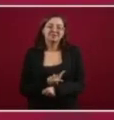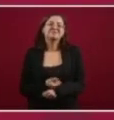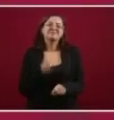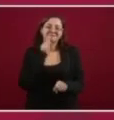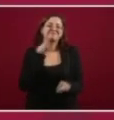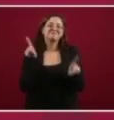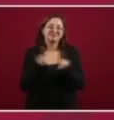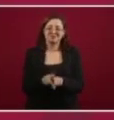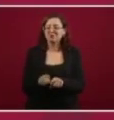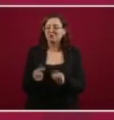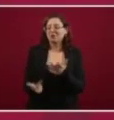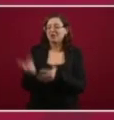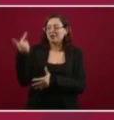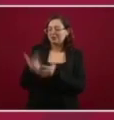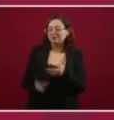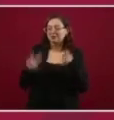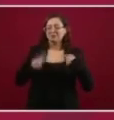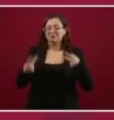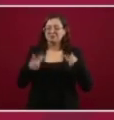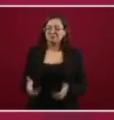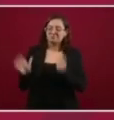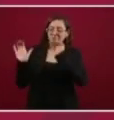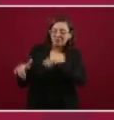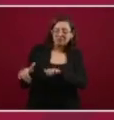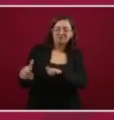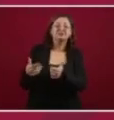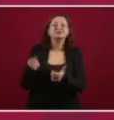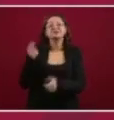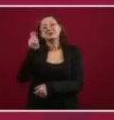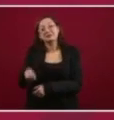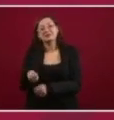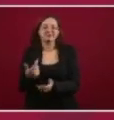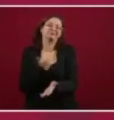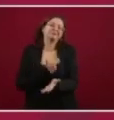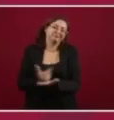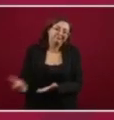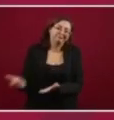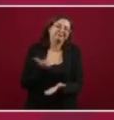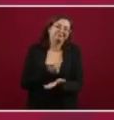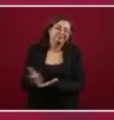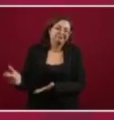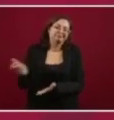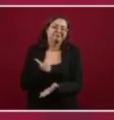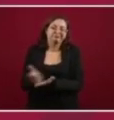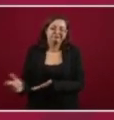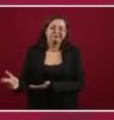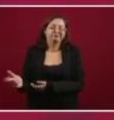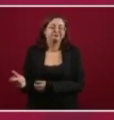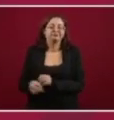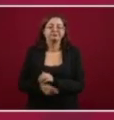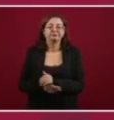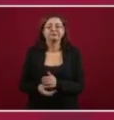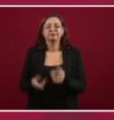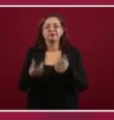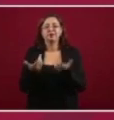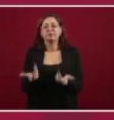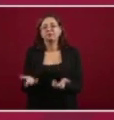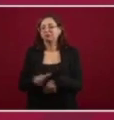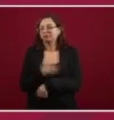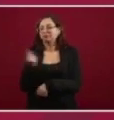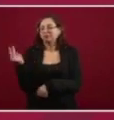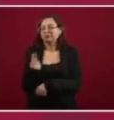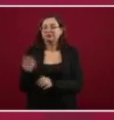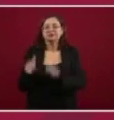una plantilla de personal, significa la contratación de enfermeras,